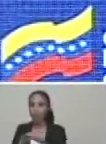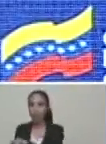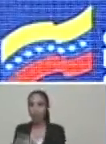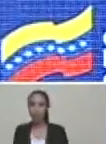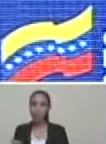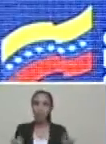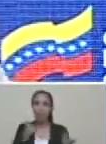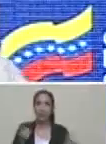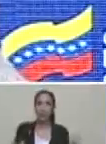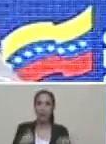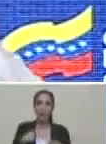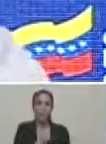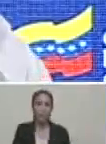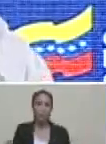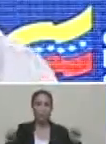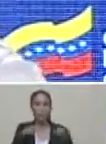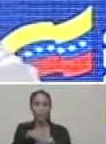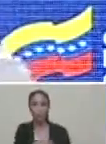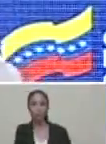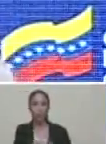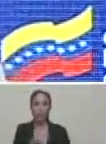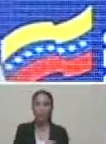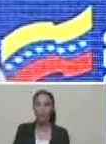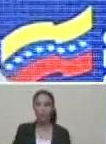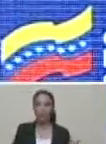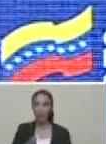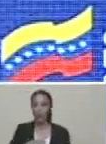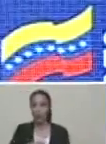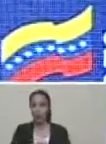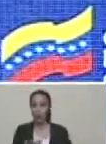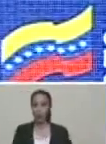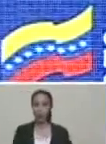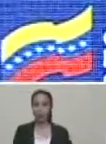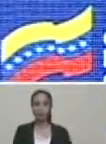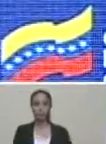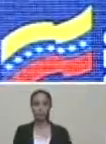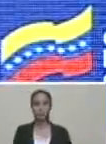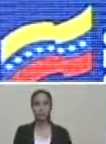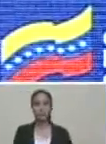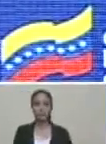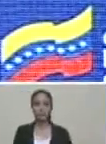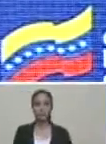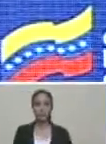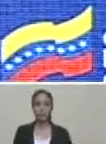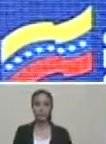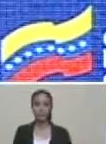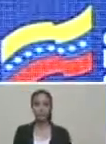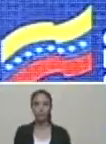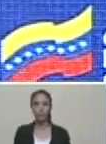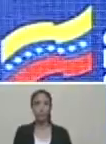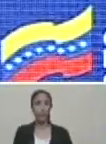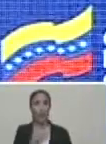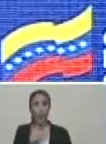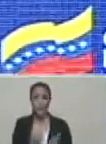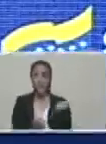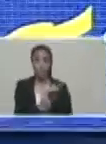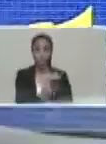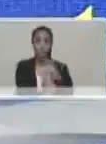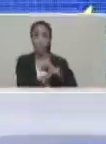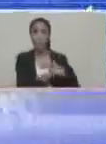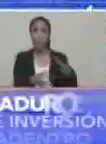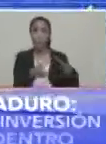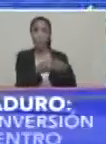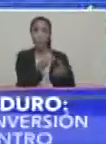una fórmula imposible, inviable en Venezuela. Y siguen apoyando a los mismos grupos divididos